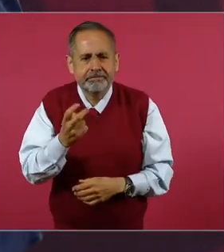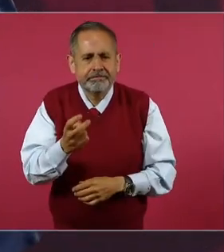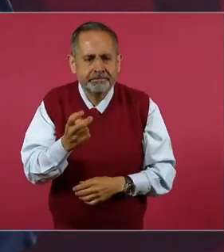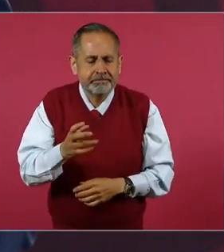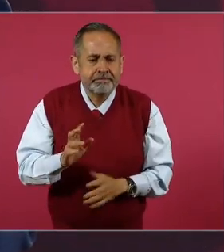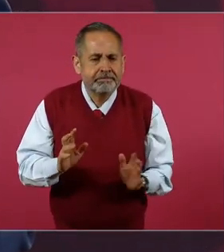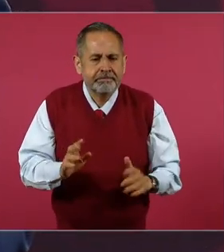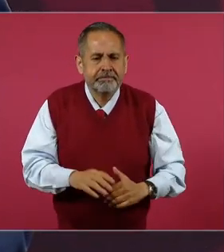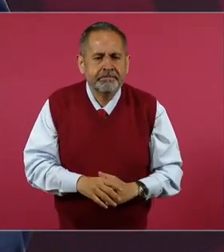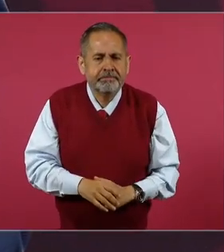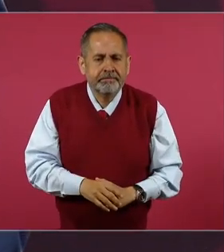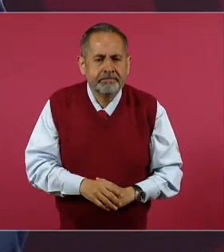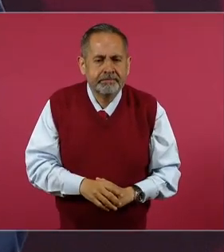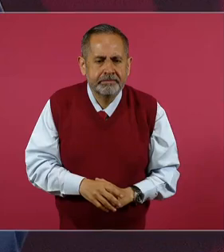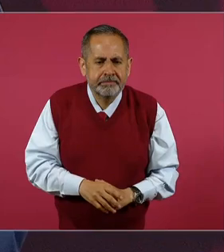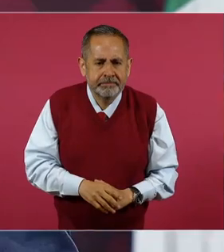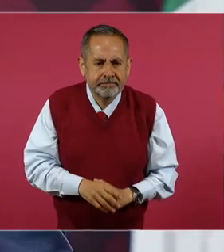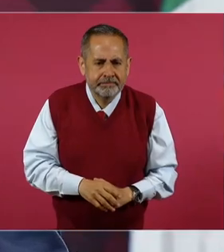sin